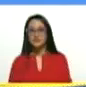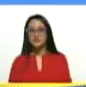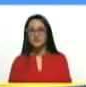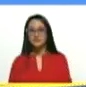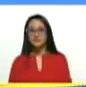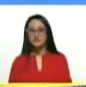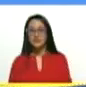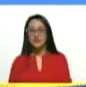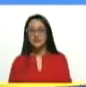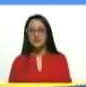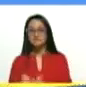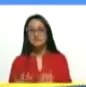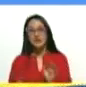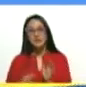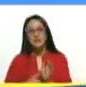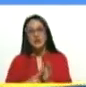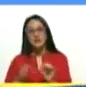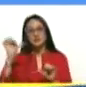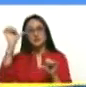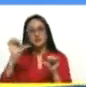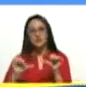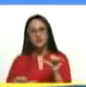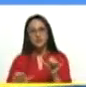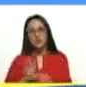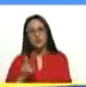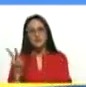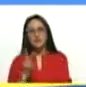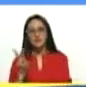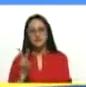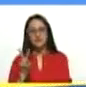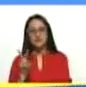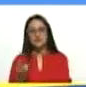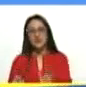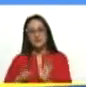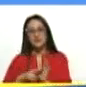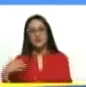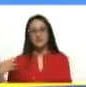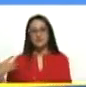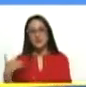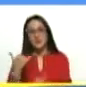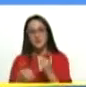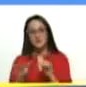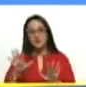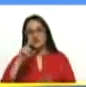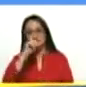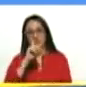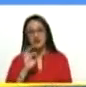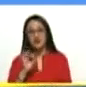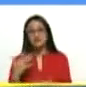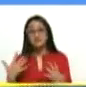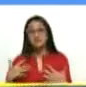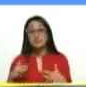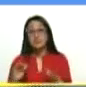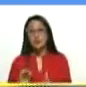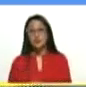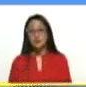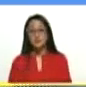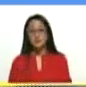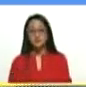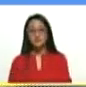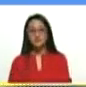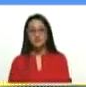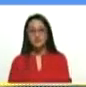Para seguir repitiendo el relato de Venezuela que han repetido durante los últimos 10 años, por lo menos.